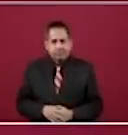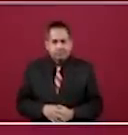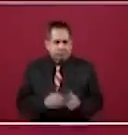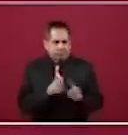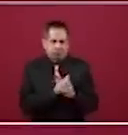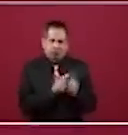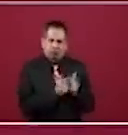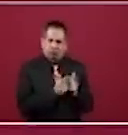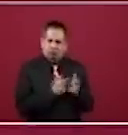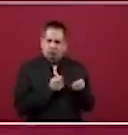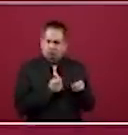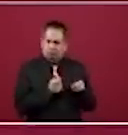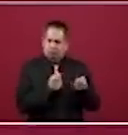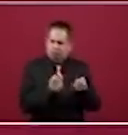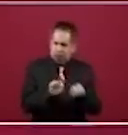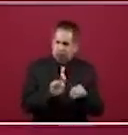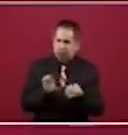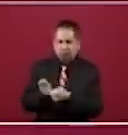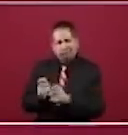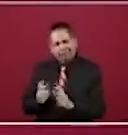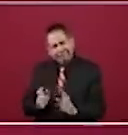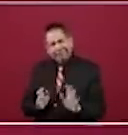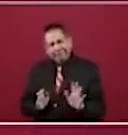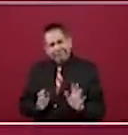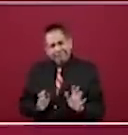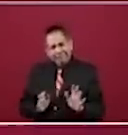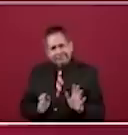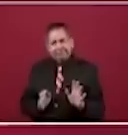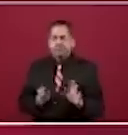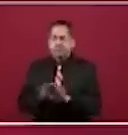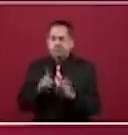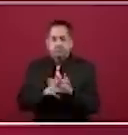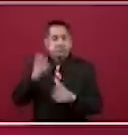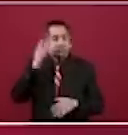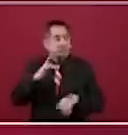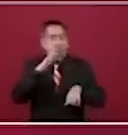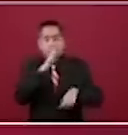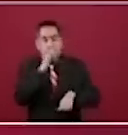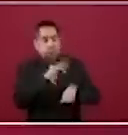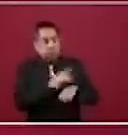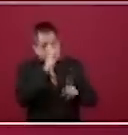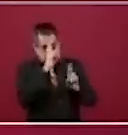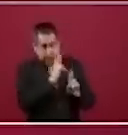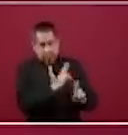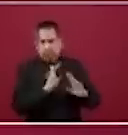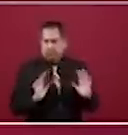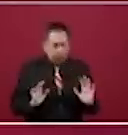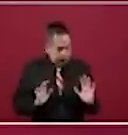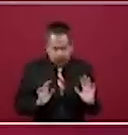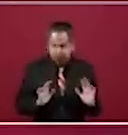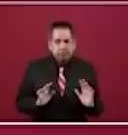Cotos de poder, entonces eran intocables y